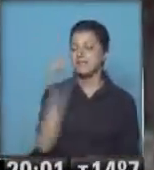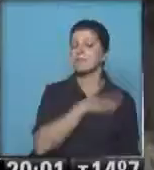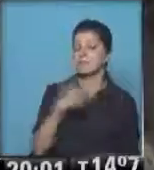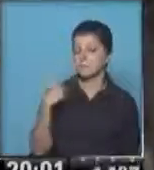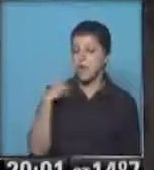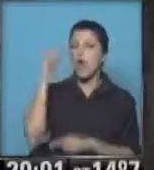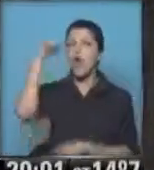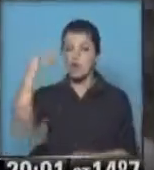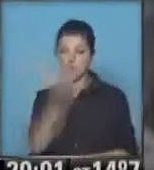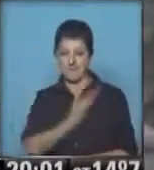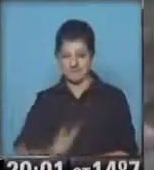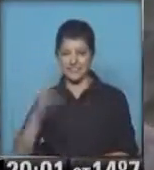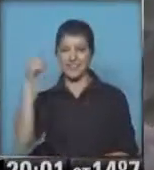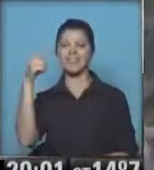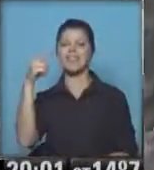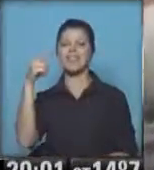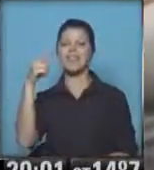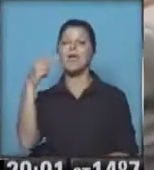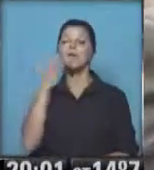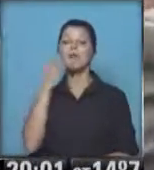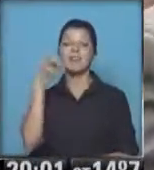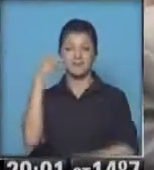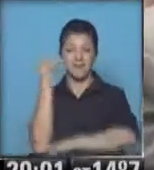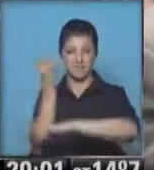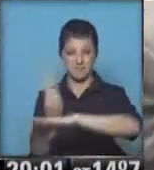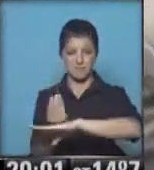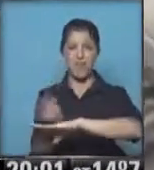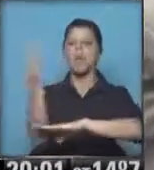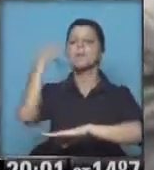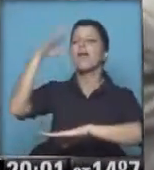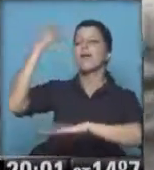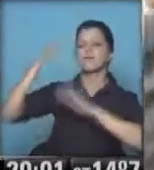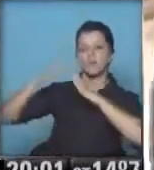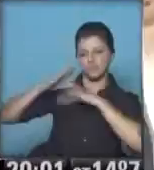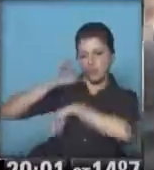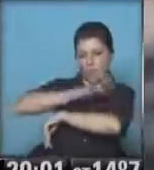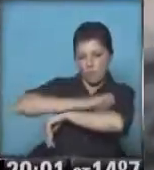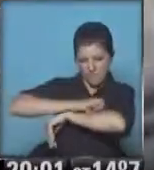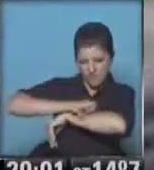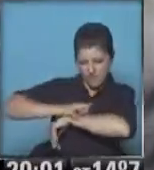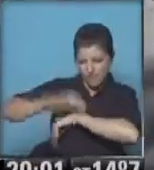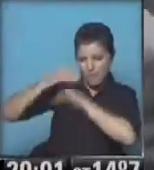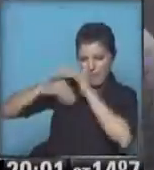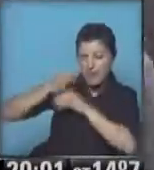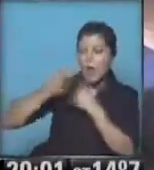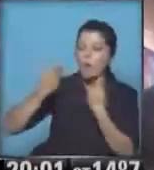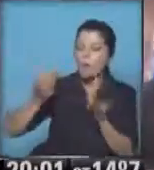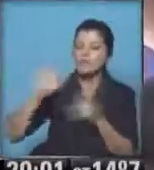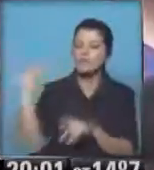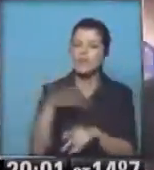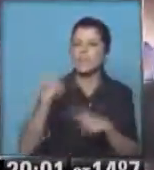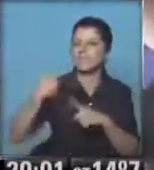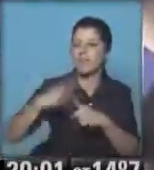el hoy presidente del Estado Plurinacional de Bolivia proviene de un hogar de origen humilde. Por esto fue tan festejada